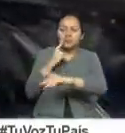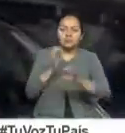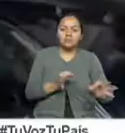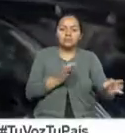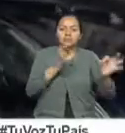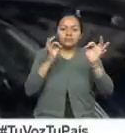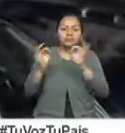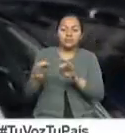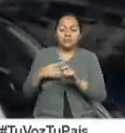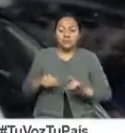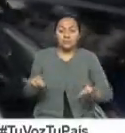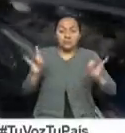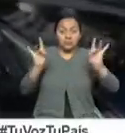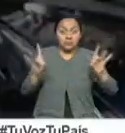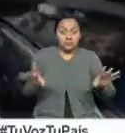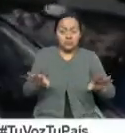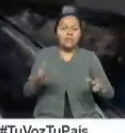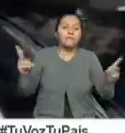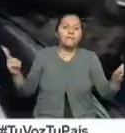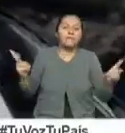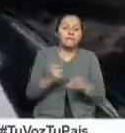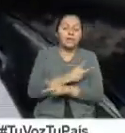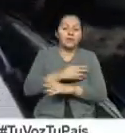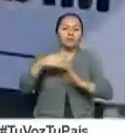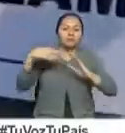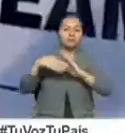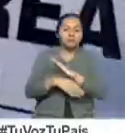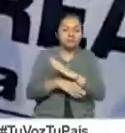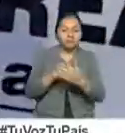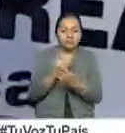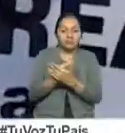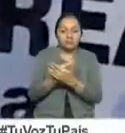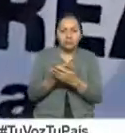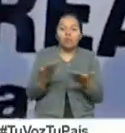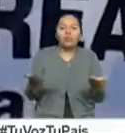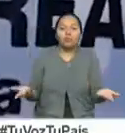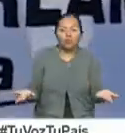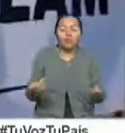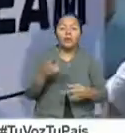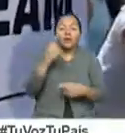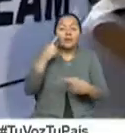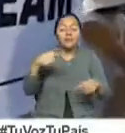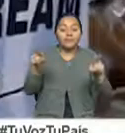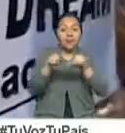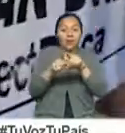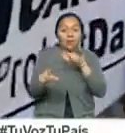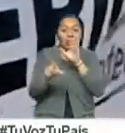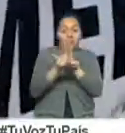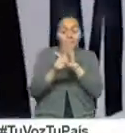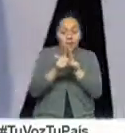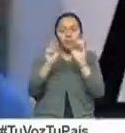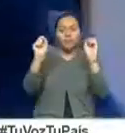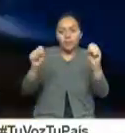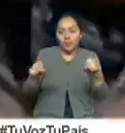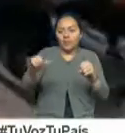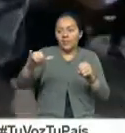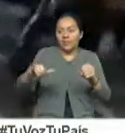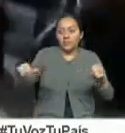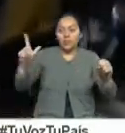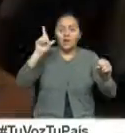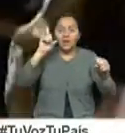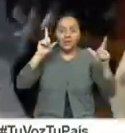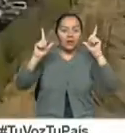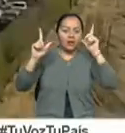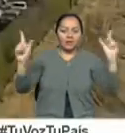que expulsarlo supondría una enorme pérdida económica para el país. La ley acordada con los líderes demócratas podría ser esa alternativa.